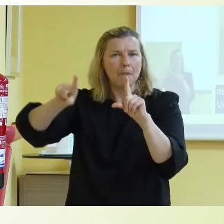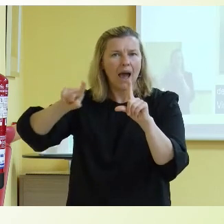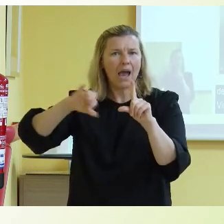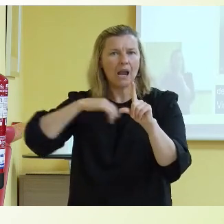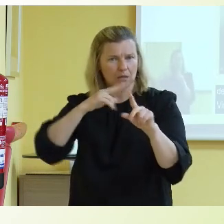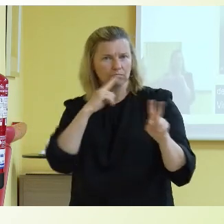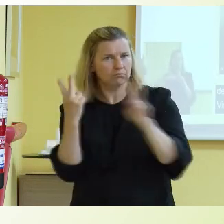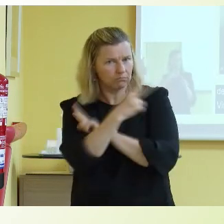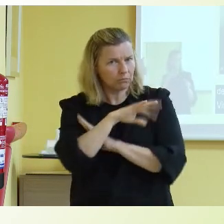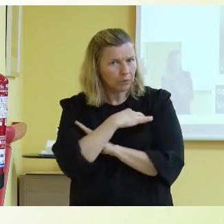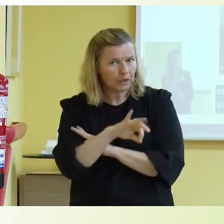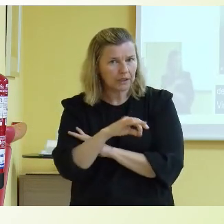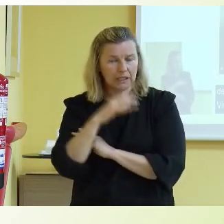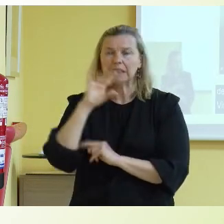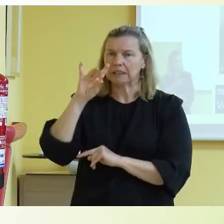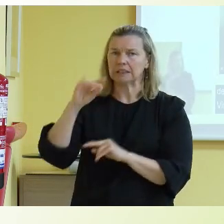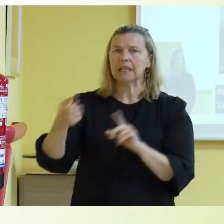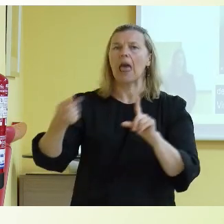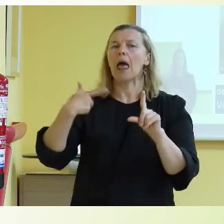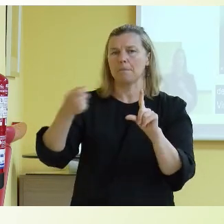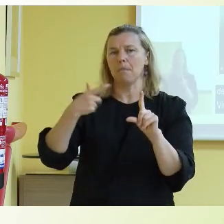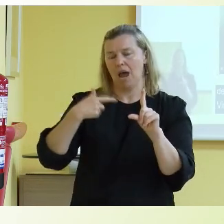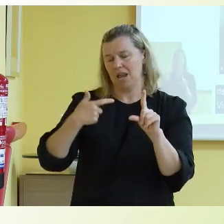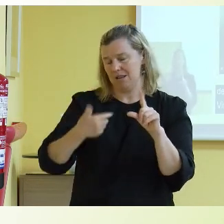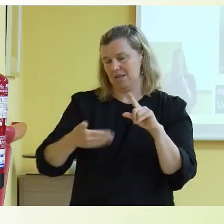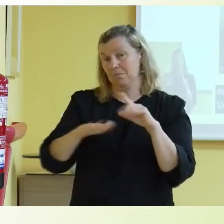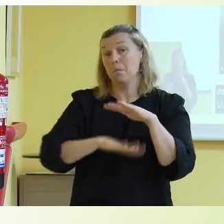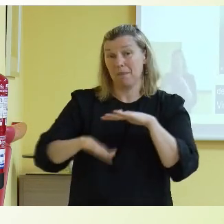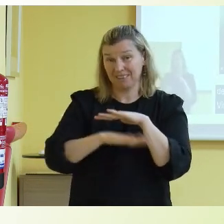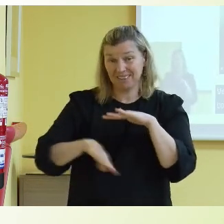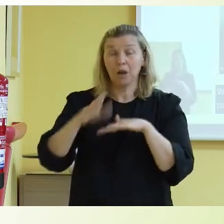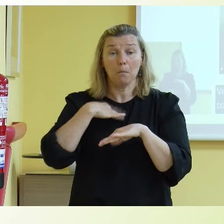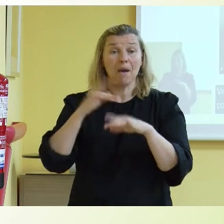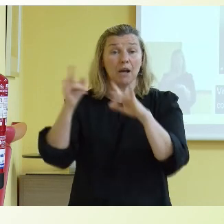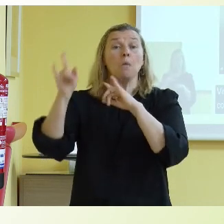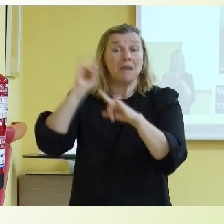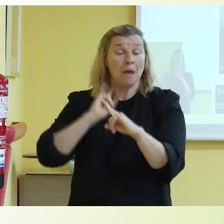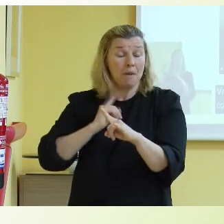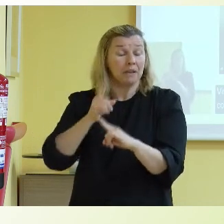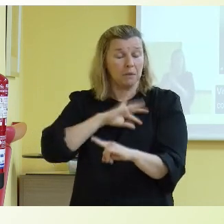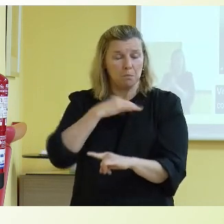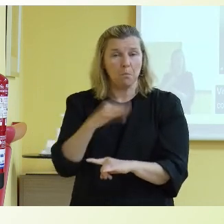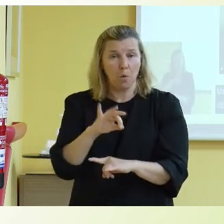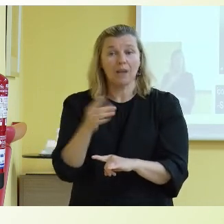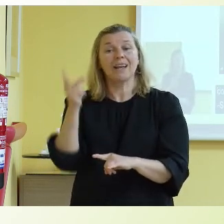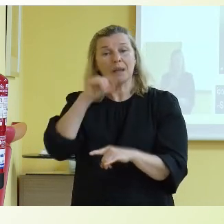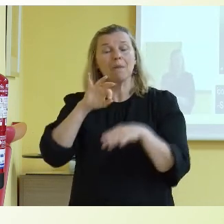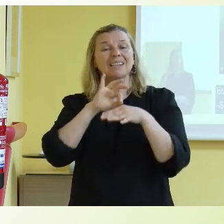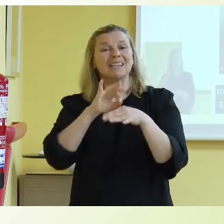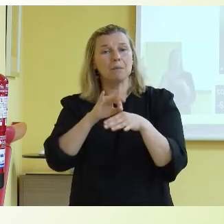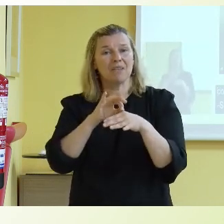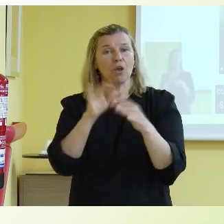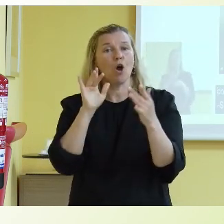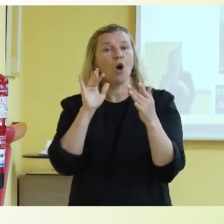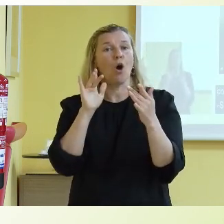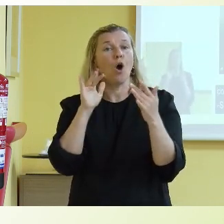profesionales. Sí, correo electrónico fundamentalmente, pero también atendemos las llamadas y tenemos también un servicio de atención a consultas